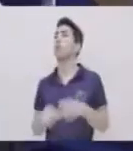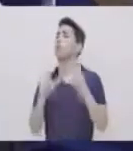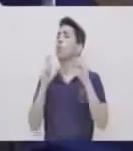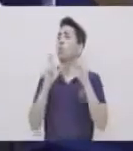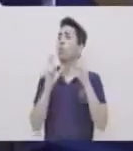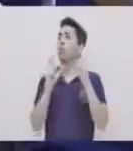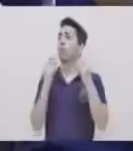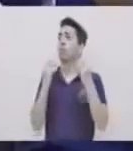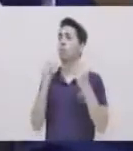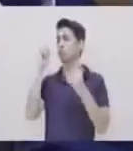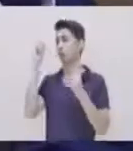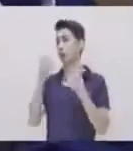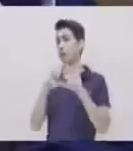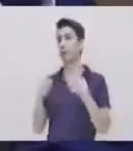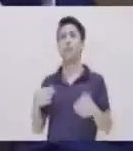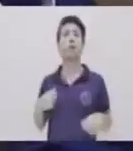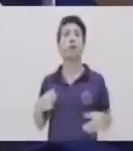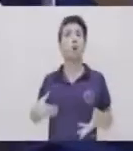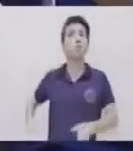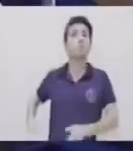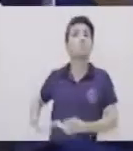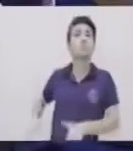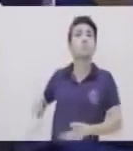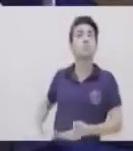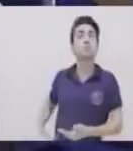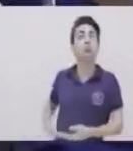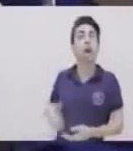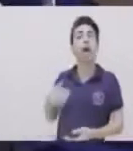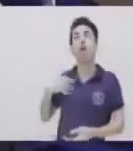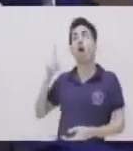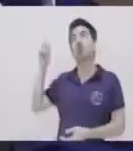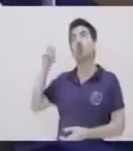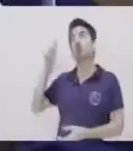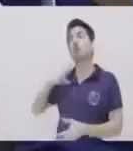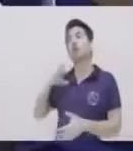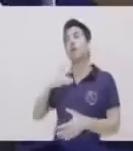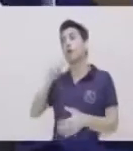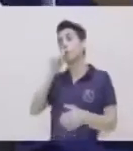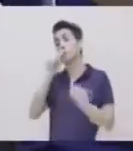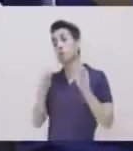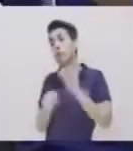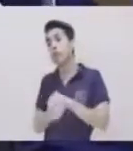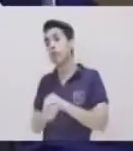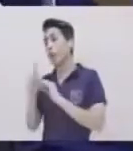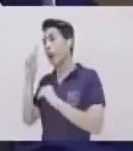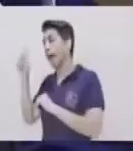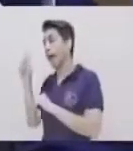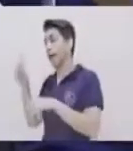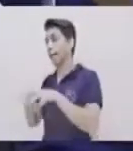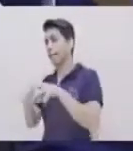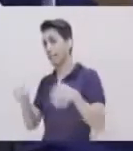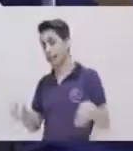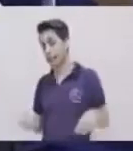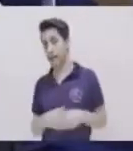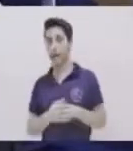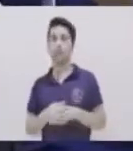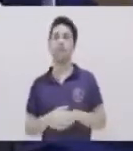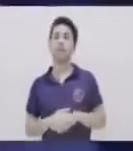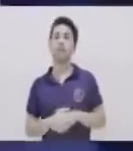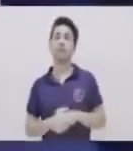lo traigo conmigo, exclamó. Lo tengo escondido en un lugar seguro de la